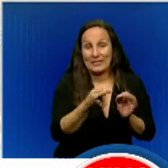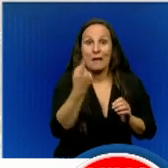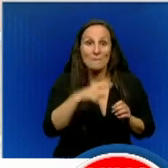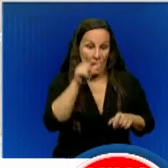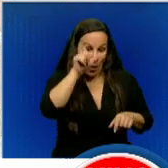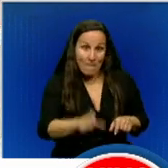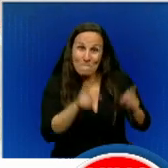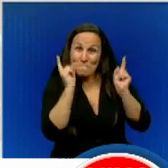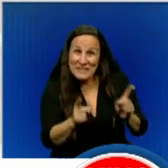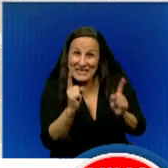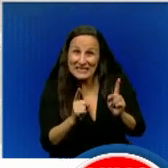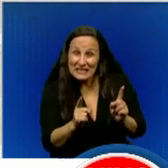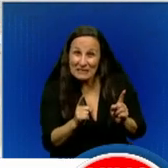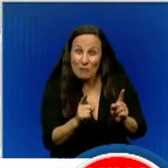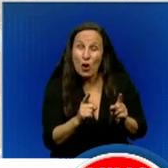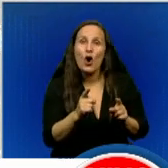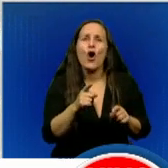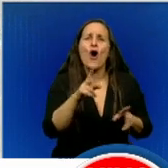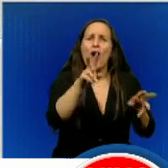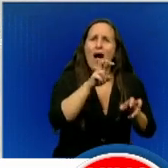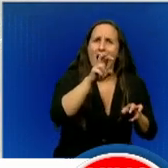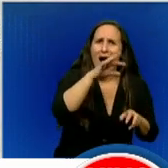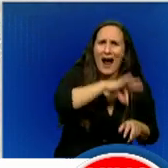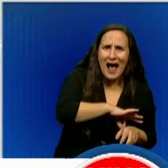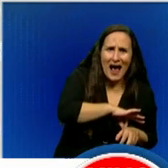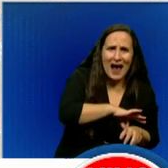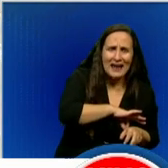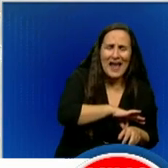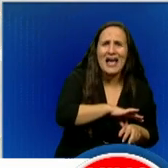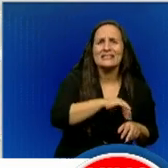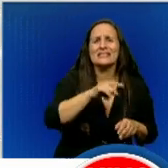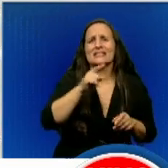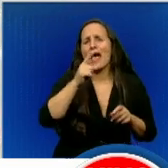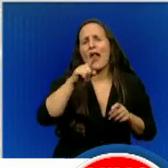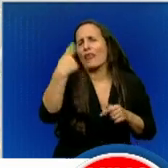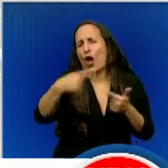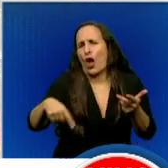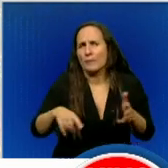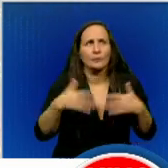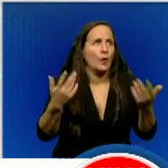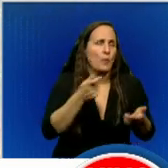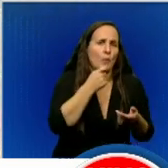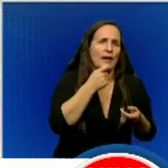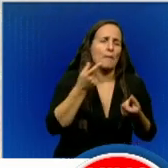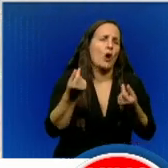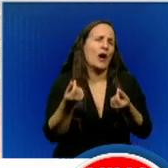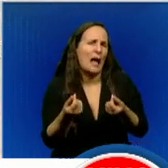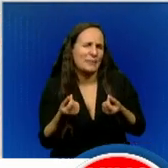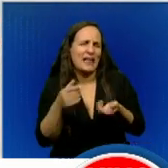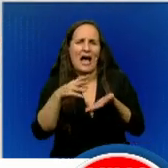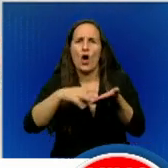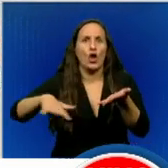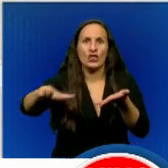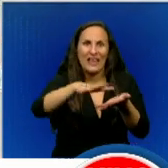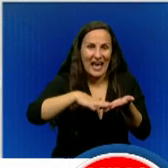contribuyente obtiene rentas de otras fuentes productoras por ejemplo del capital o de la tierra